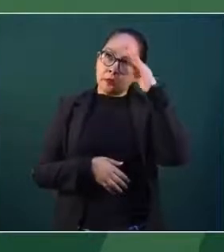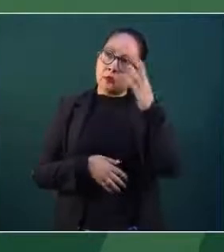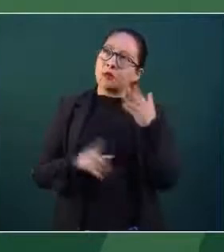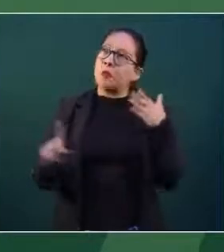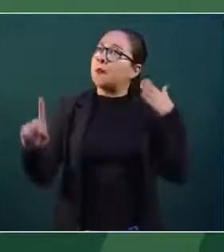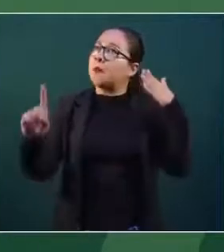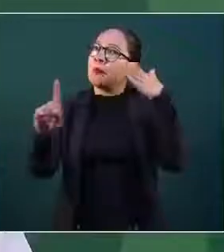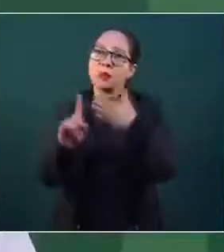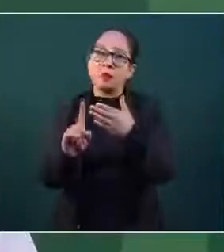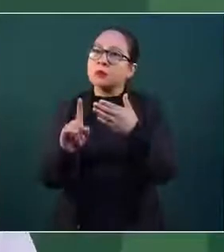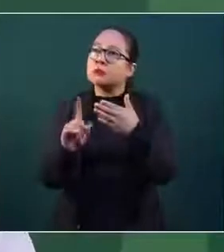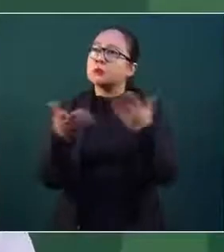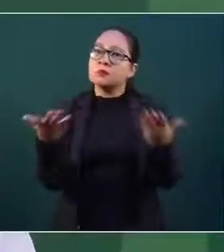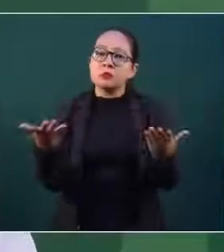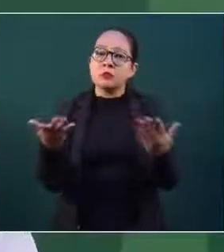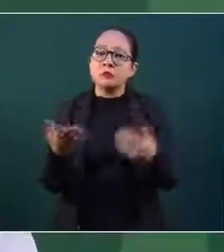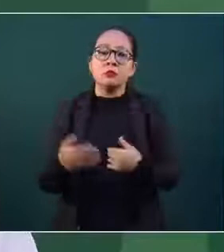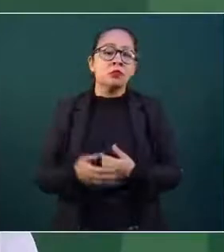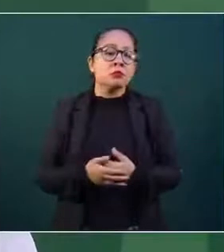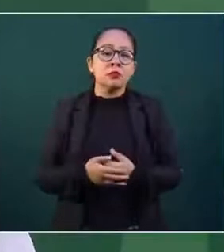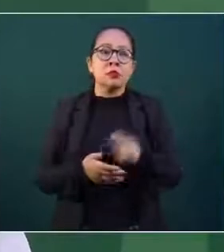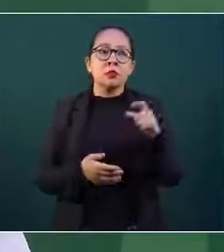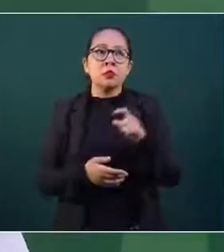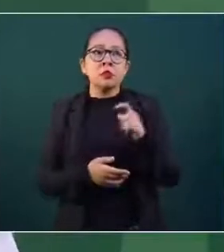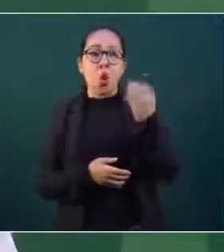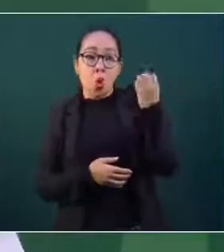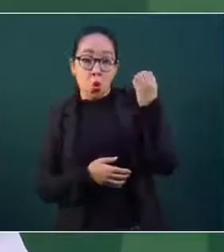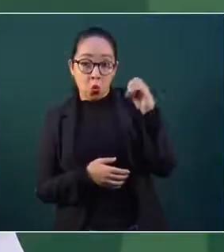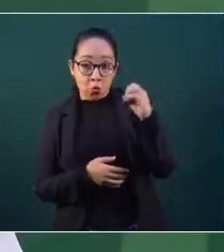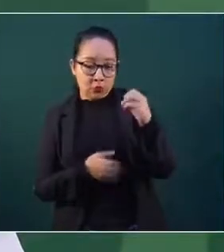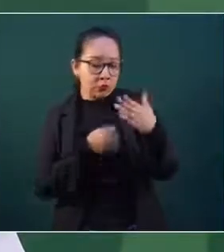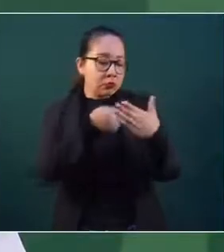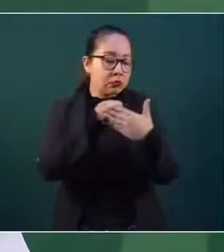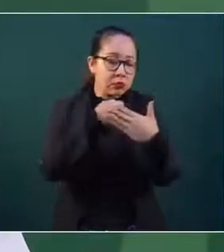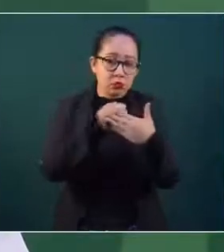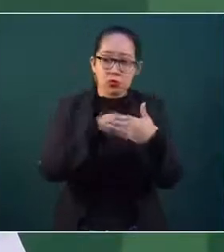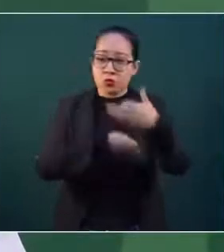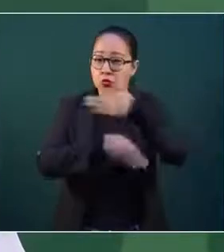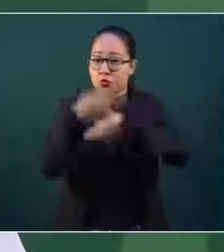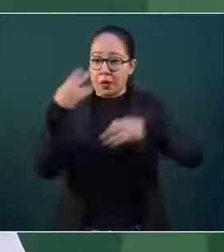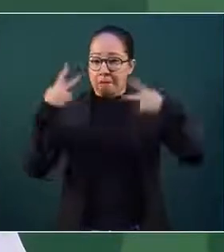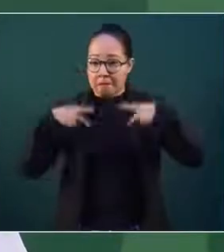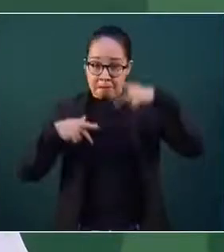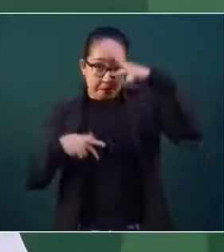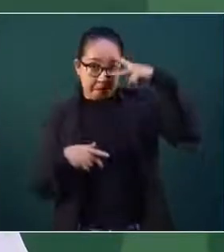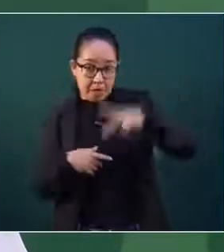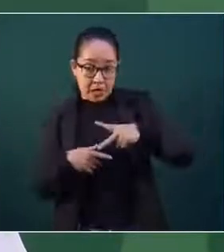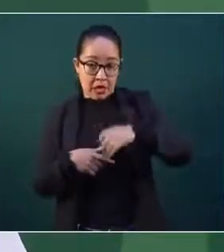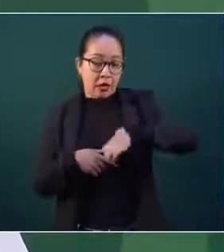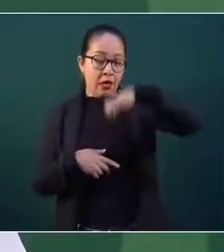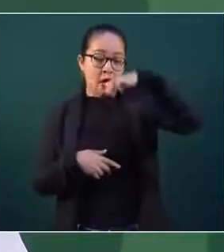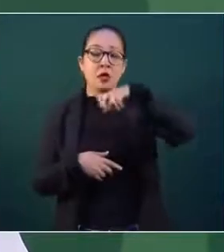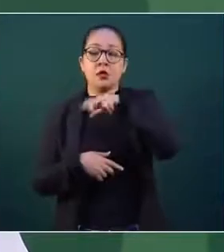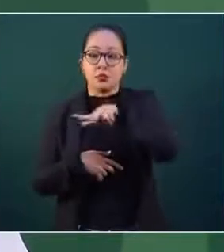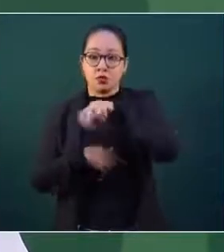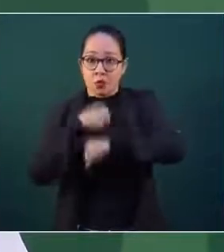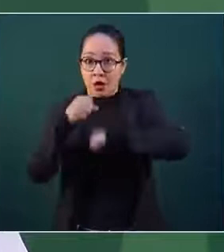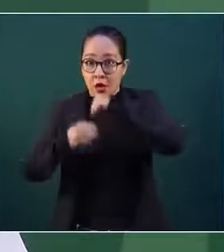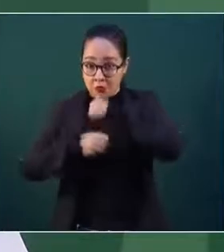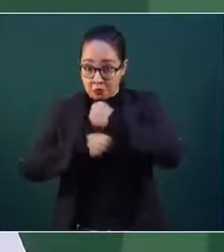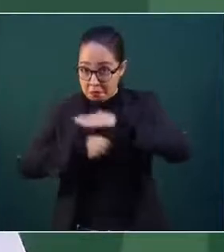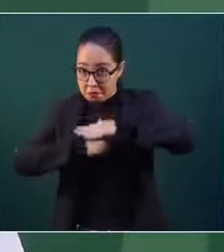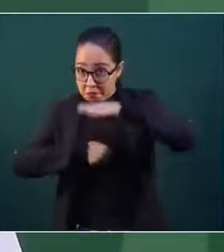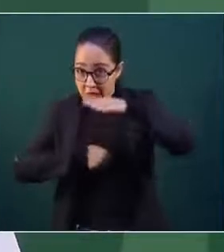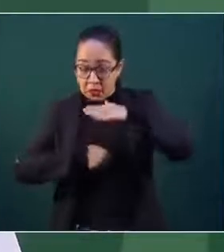que para octubre todos los mexicanos mayores de 18 años van a estar